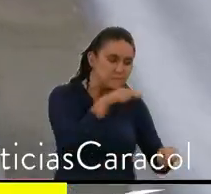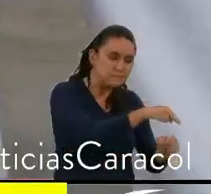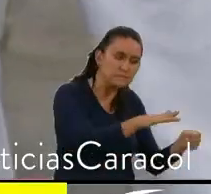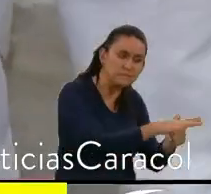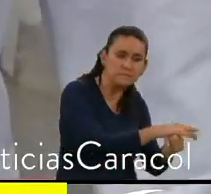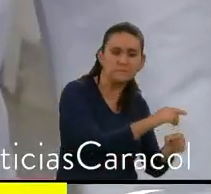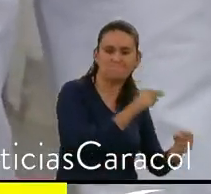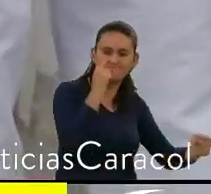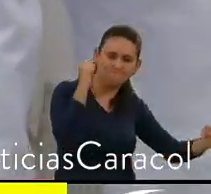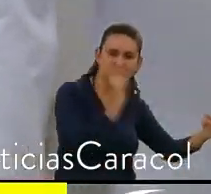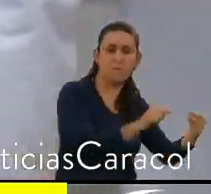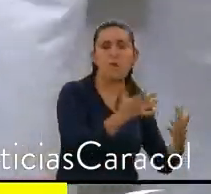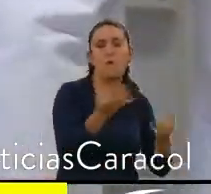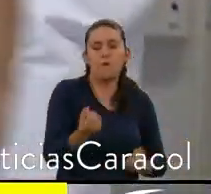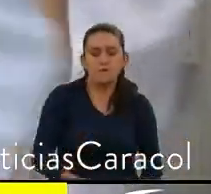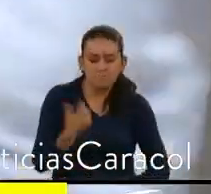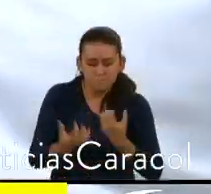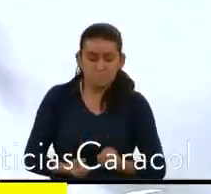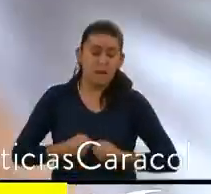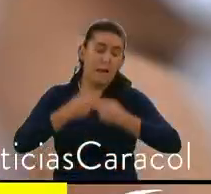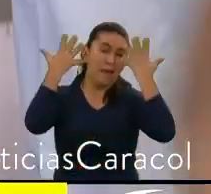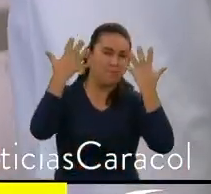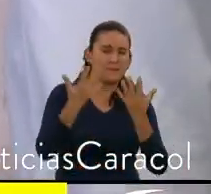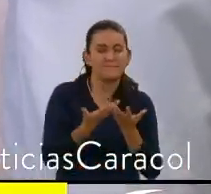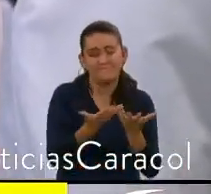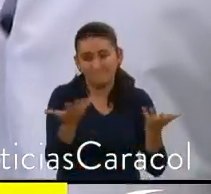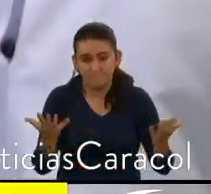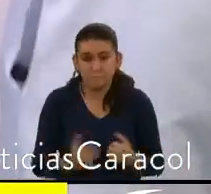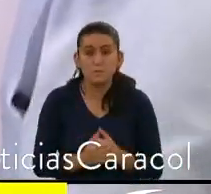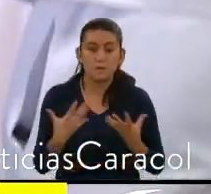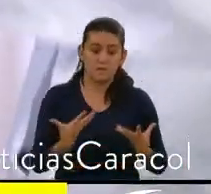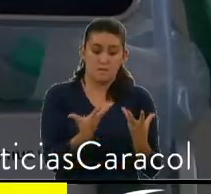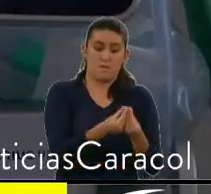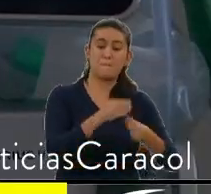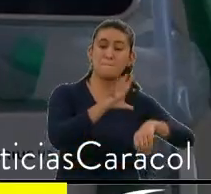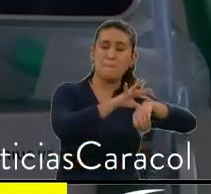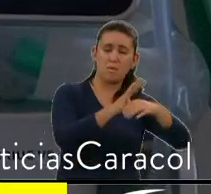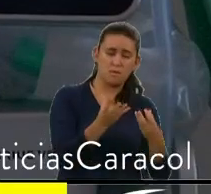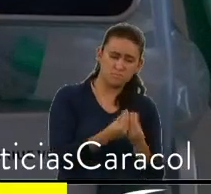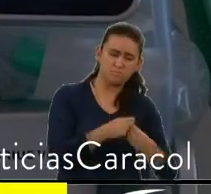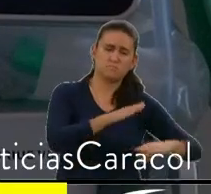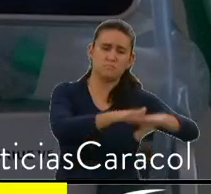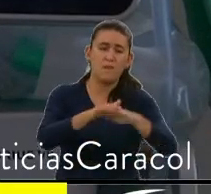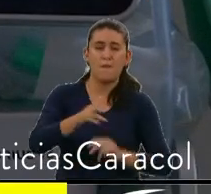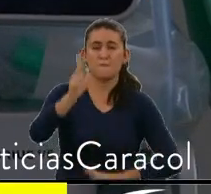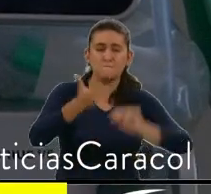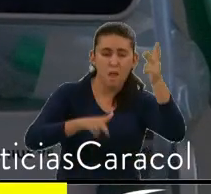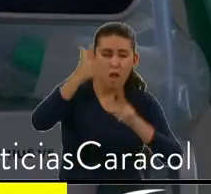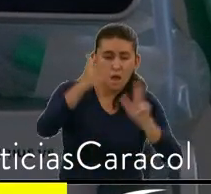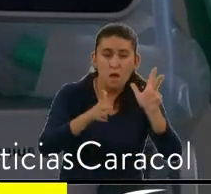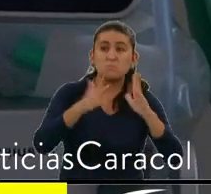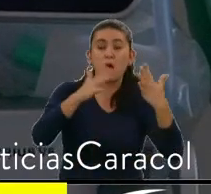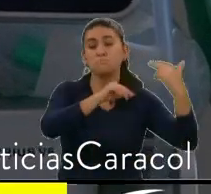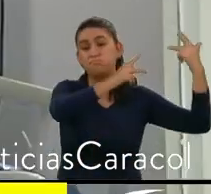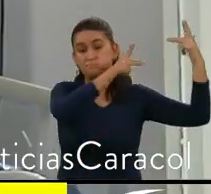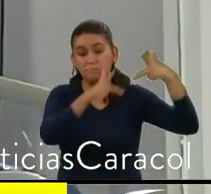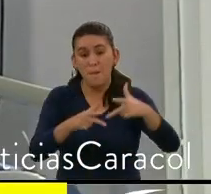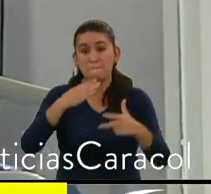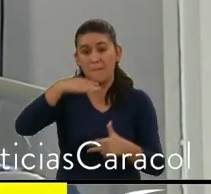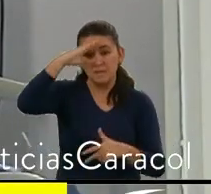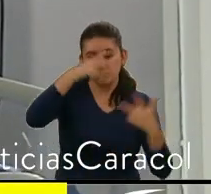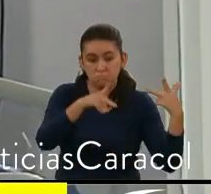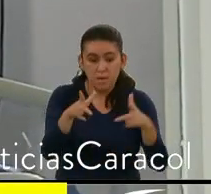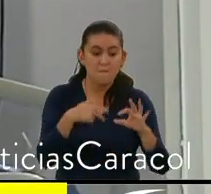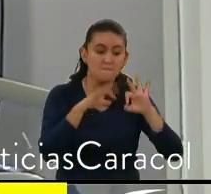por temas de quemados. Ante el panorama, desde el gremio médico hacen un llamado a los viajeros que retornan a la ciudad y a quienes estuvieron con otros